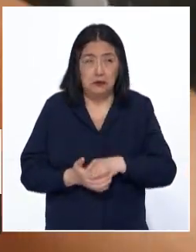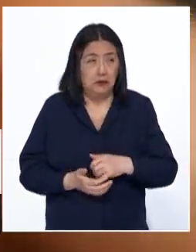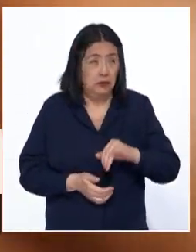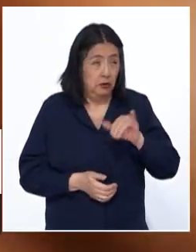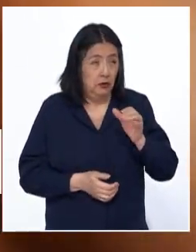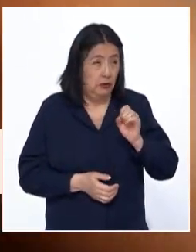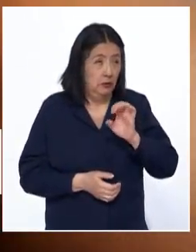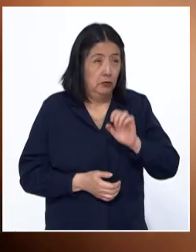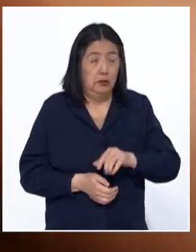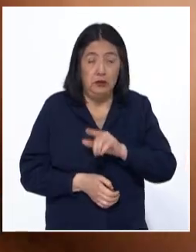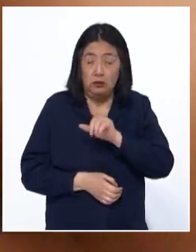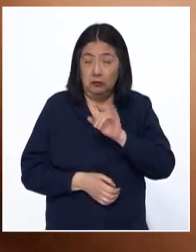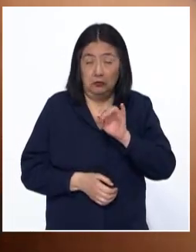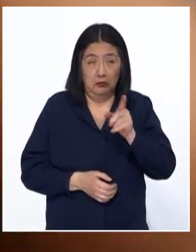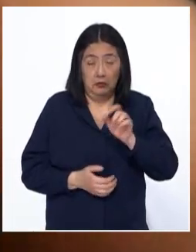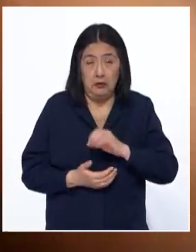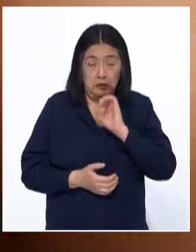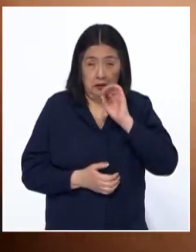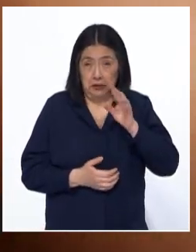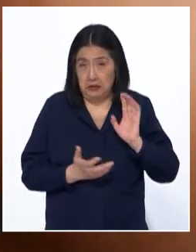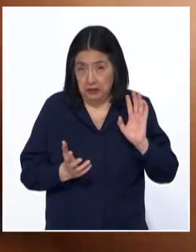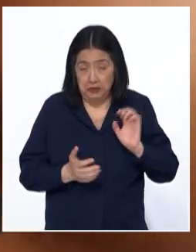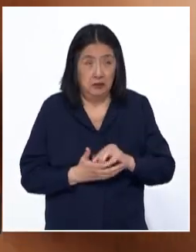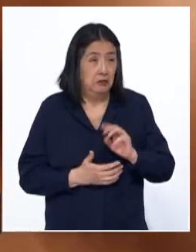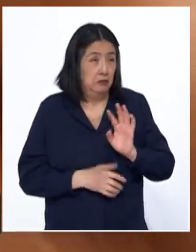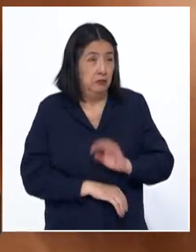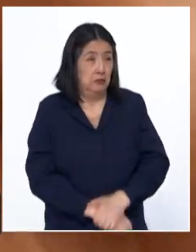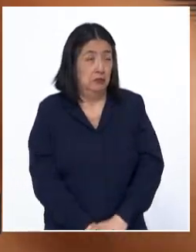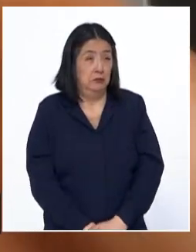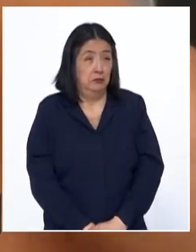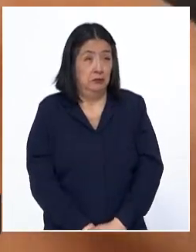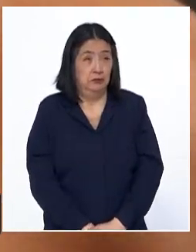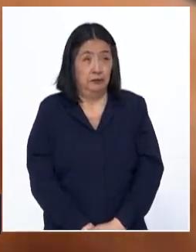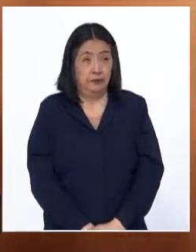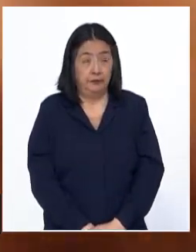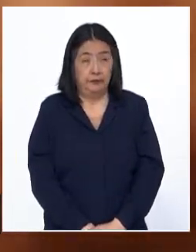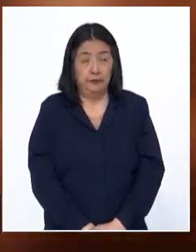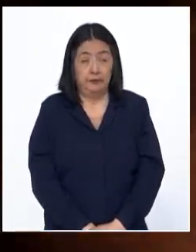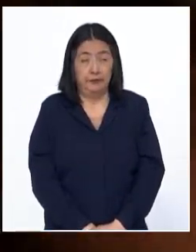José Luis Rodríguez Rodríguez, alias Mamera.